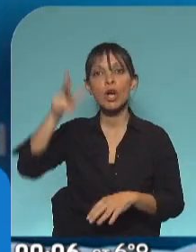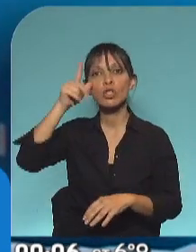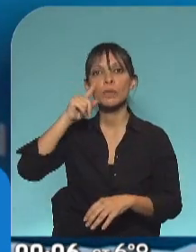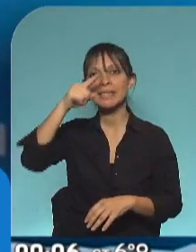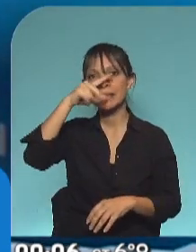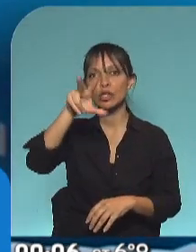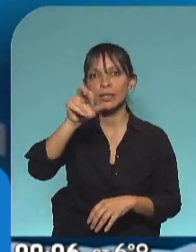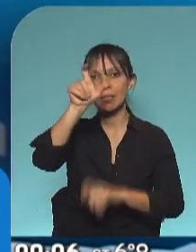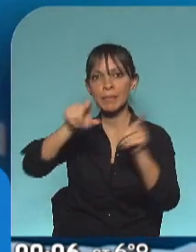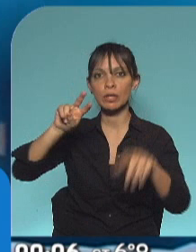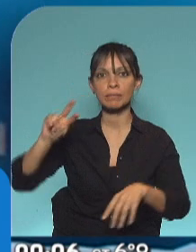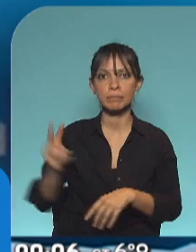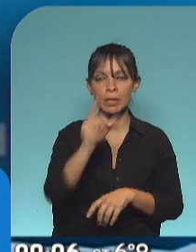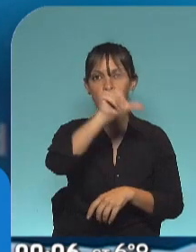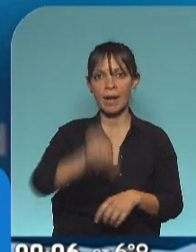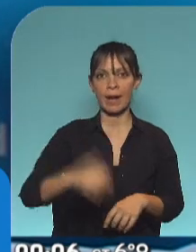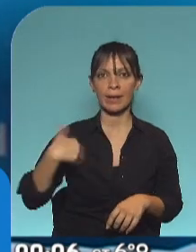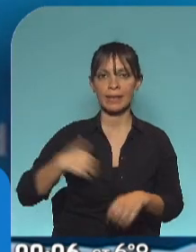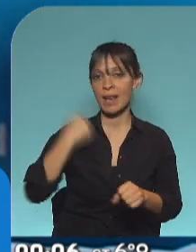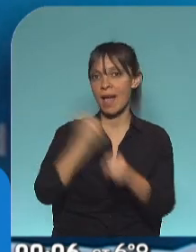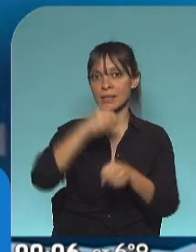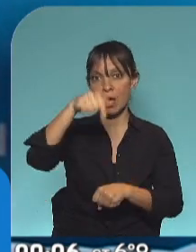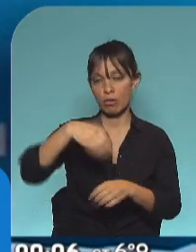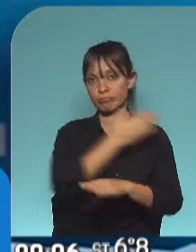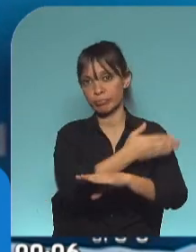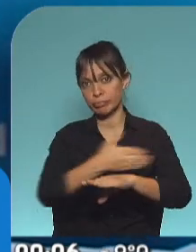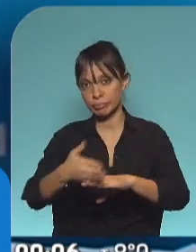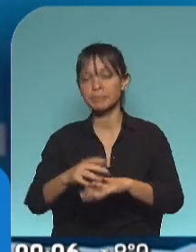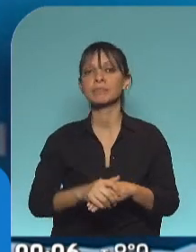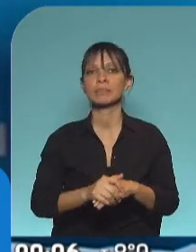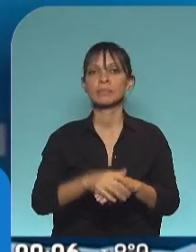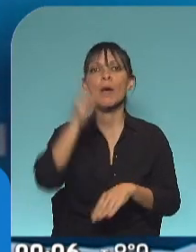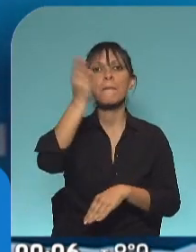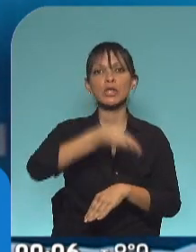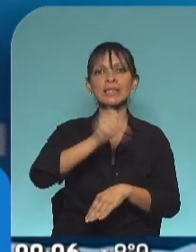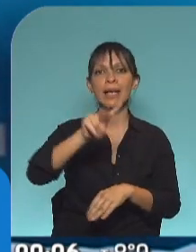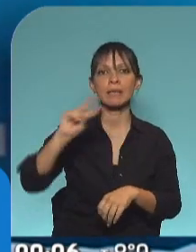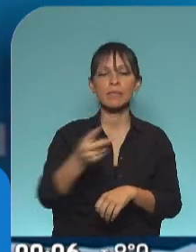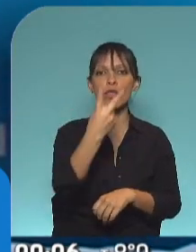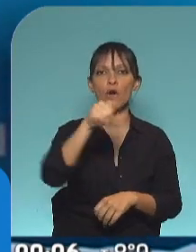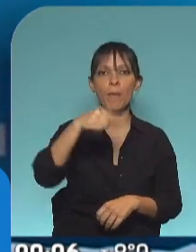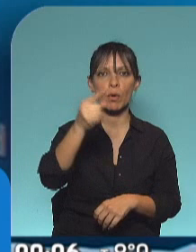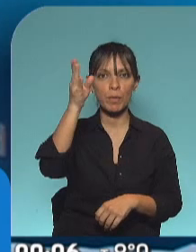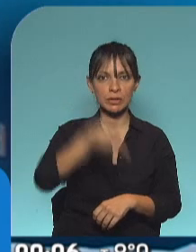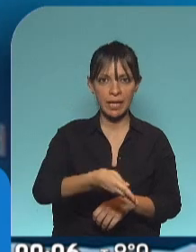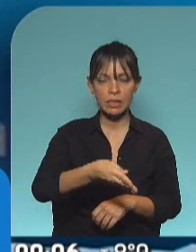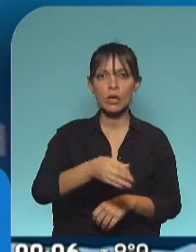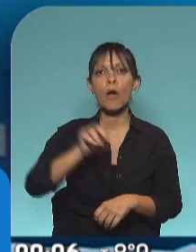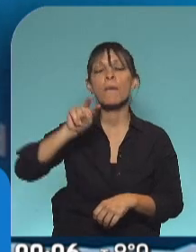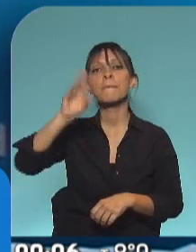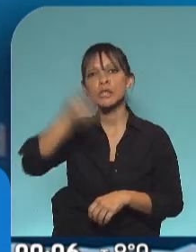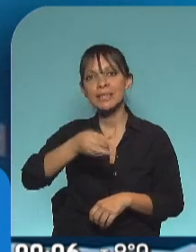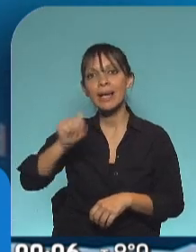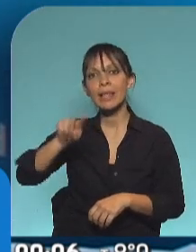8.730 personas fallecidas en el país por coronavirus hasta la fecha. Tenemos una tasa de letalidad que se mantiene en el 2,1% y una tasa de